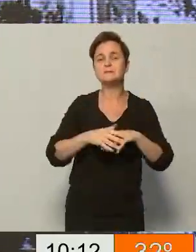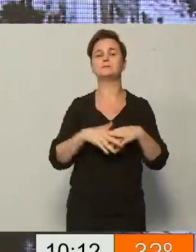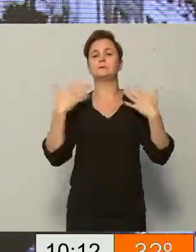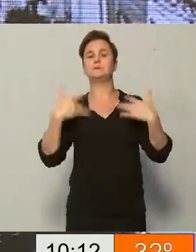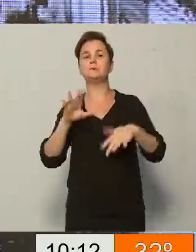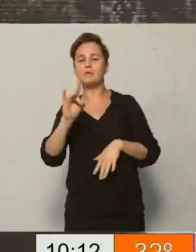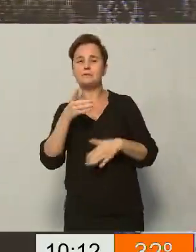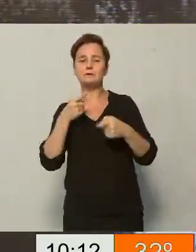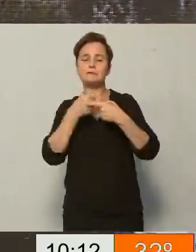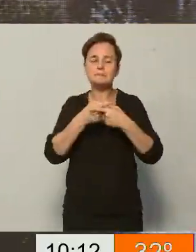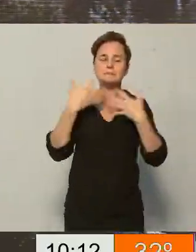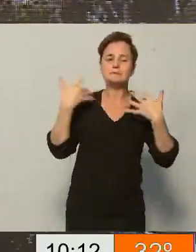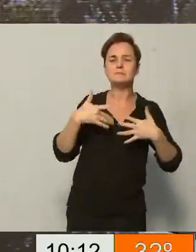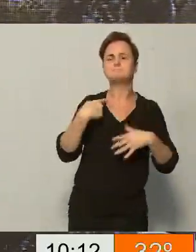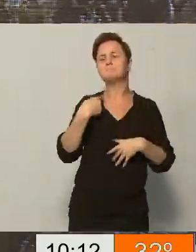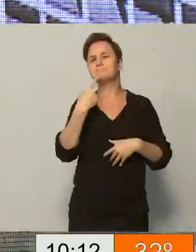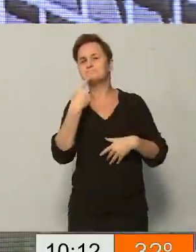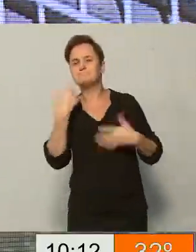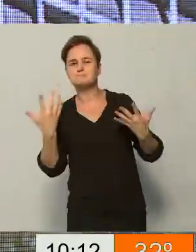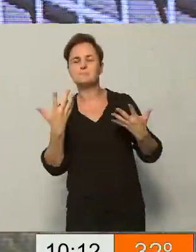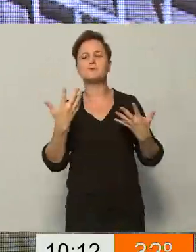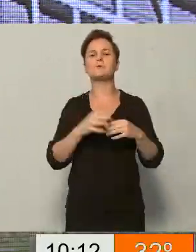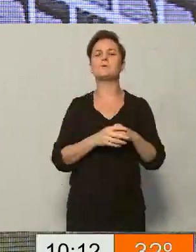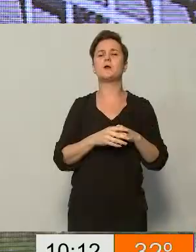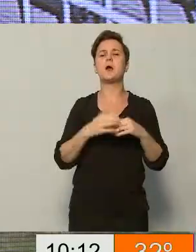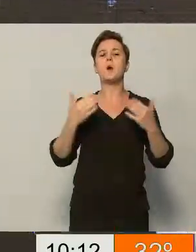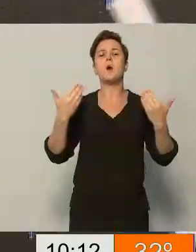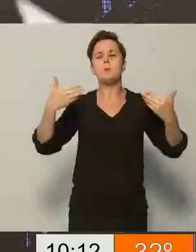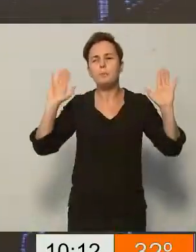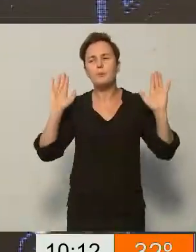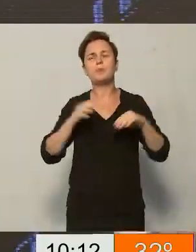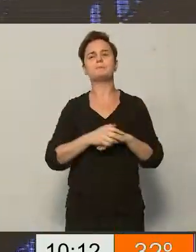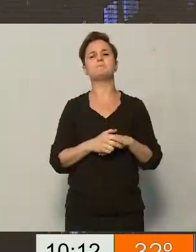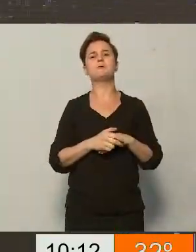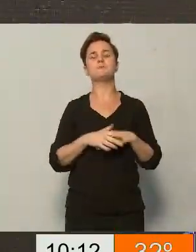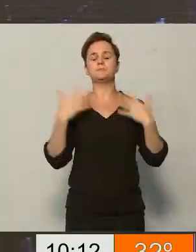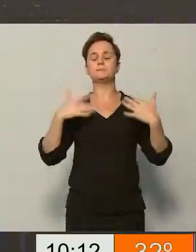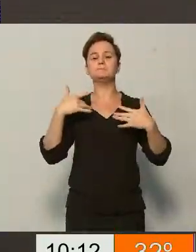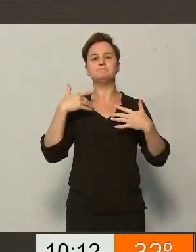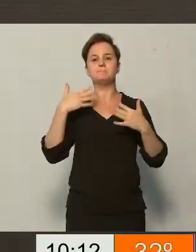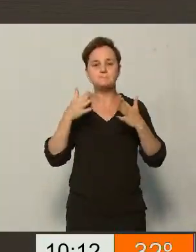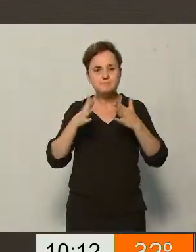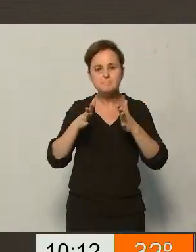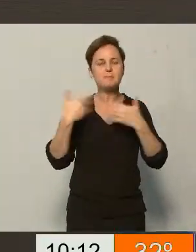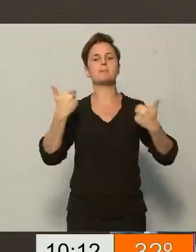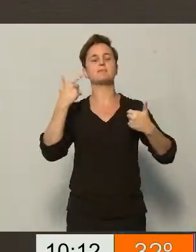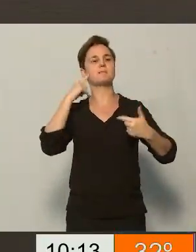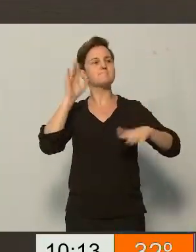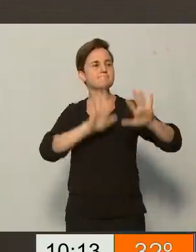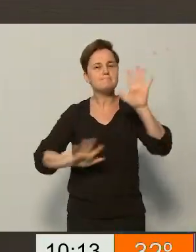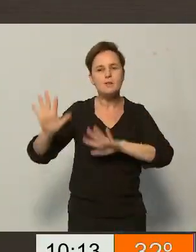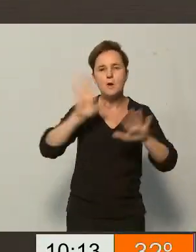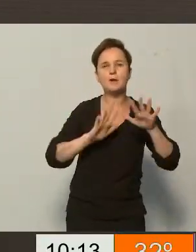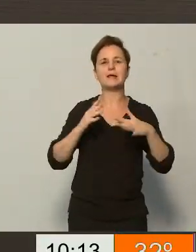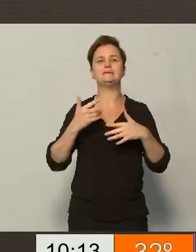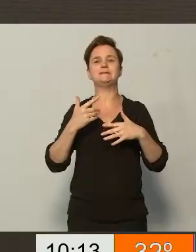muchas dificultades, mucha incertidumbre. Pudimos, de alguna manera, rápidamente poner toda